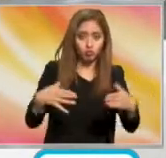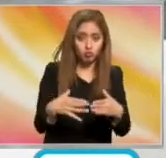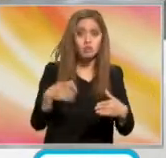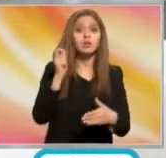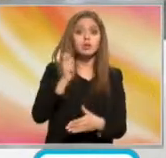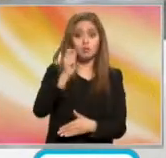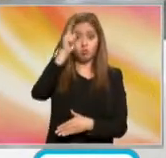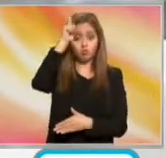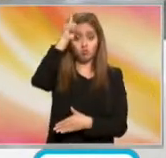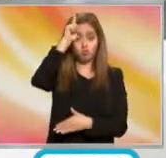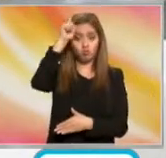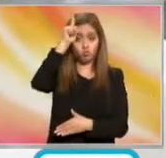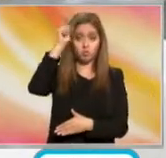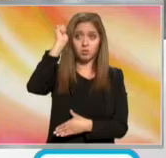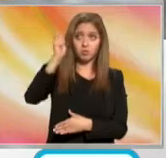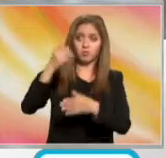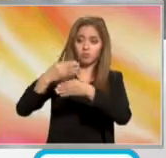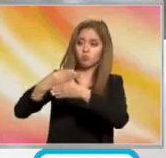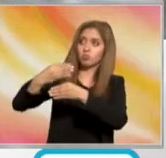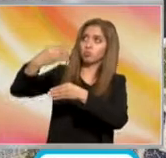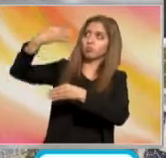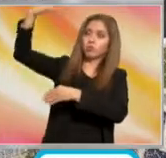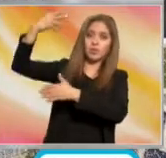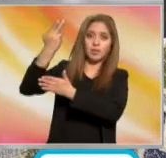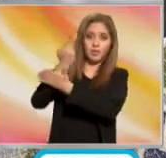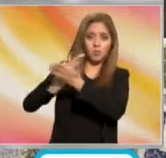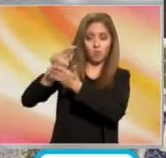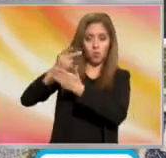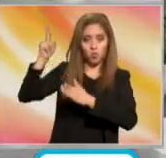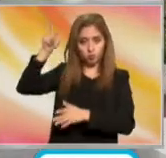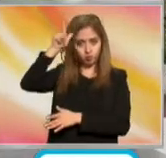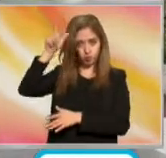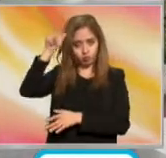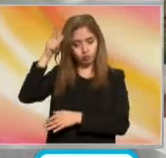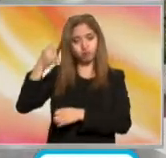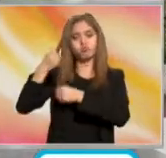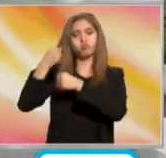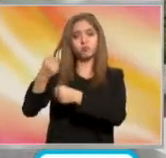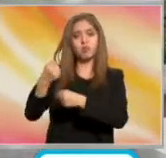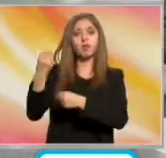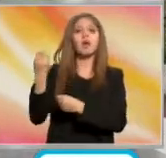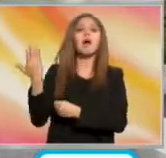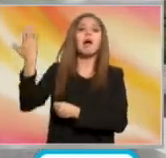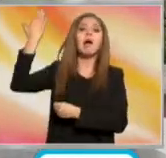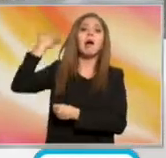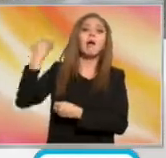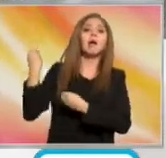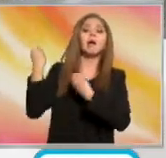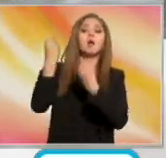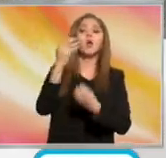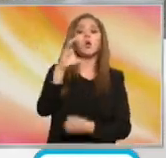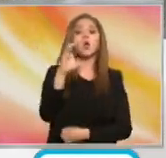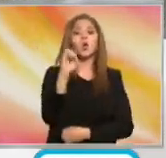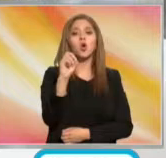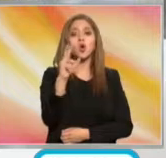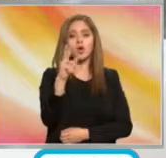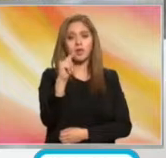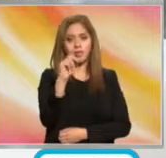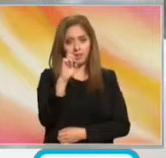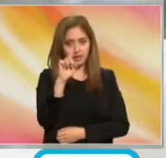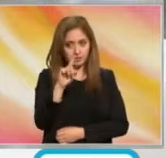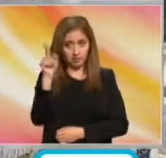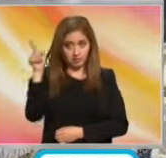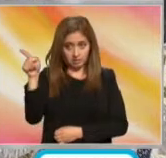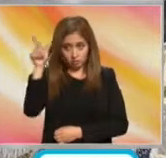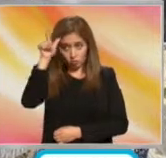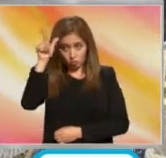a la Virgen María, un estandarte de la Virgen María que le habían dado a Cortés en Extremadura, no nada que ver con la